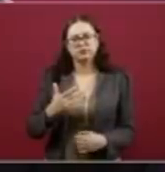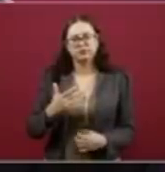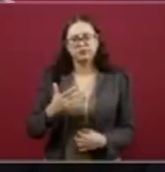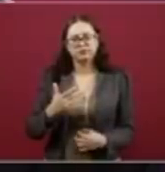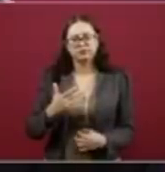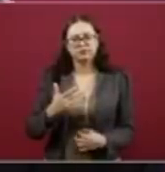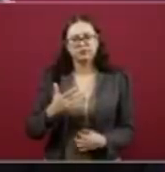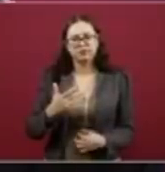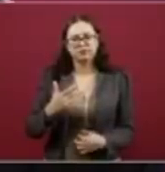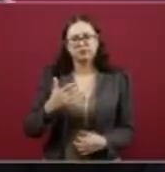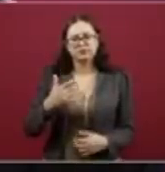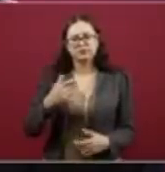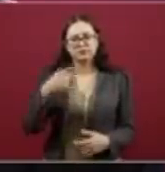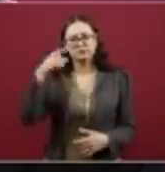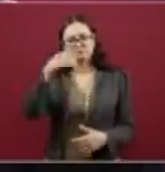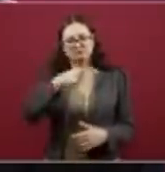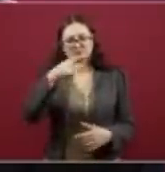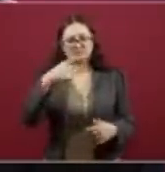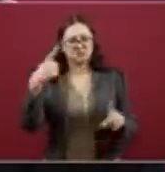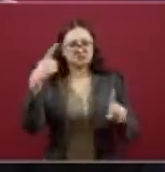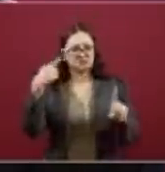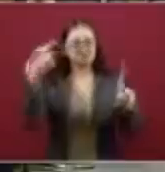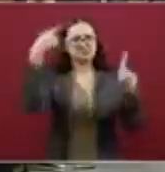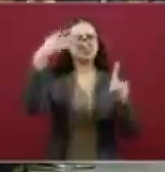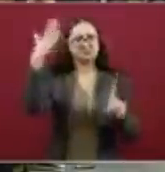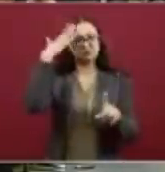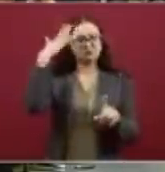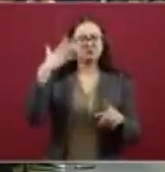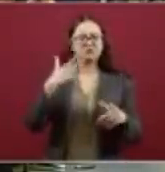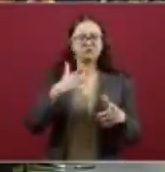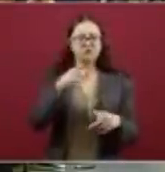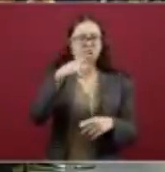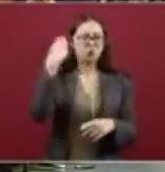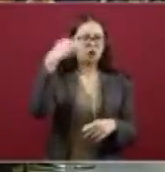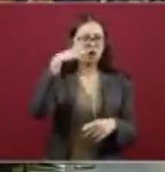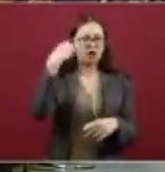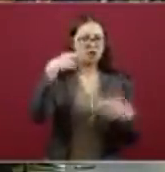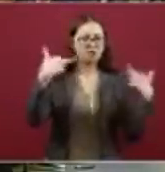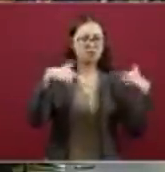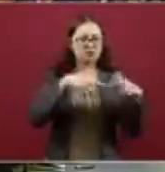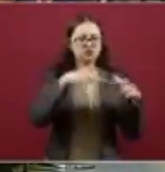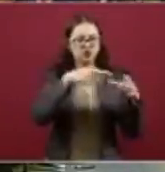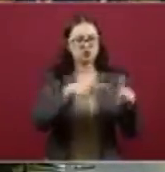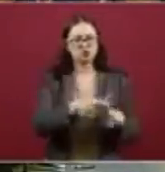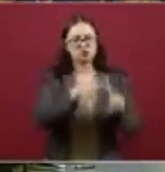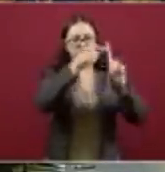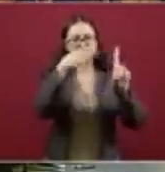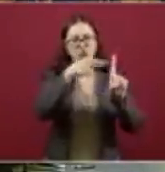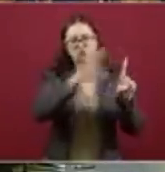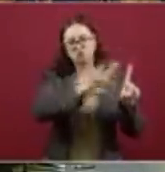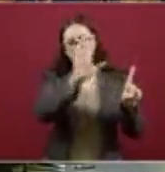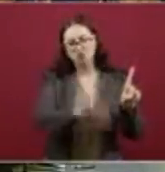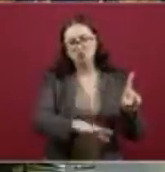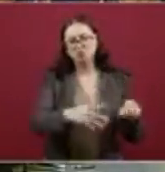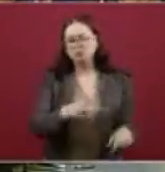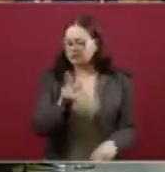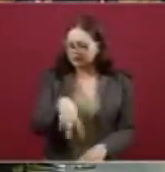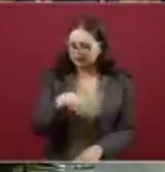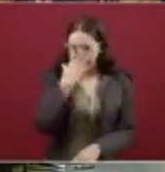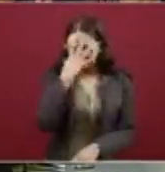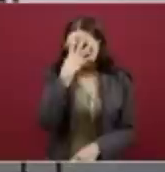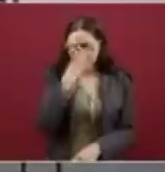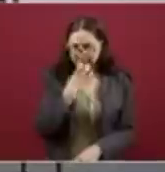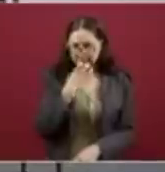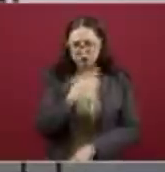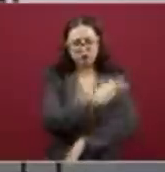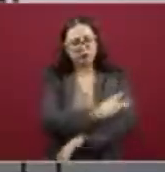un dirigente magisterial de Oaxaca, que expreso mis condolencias a